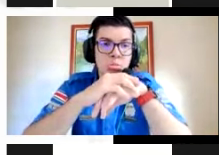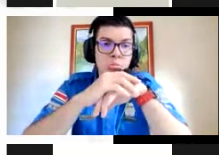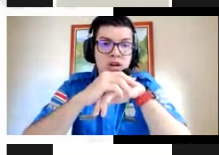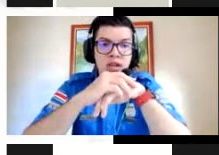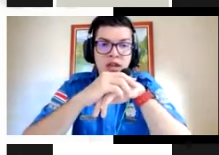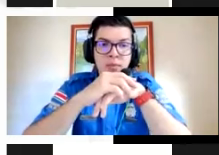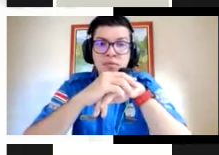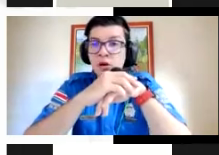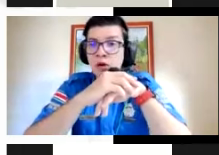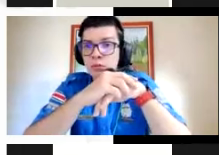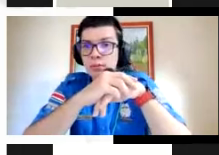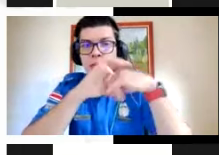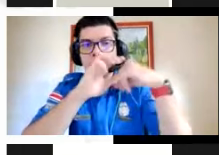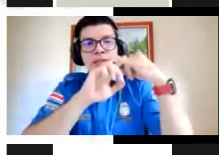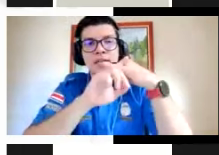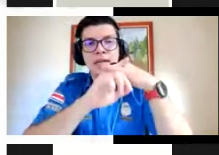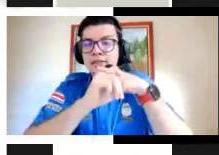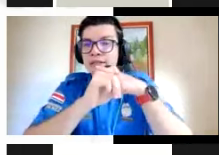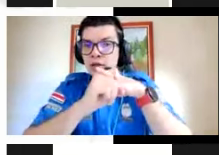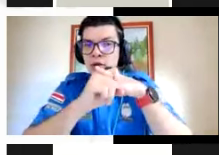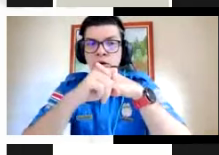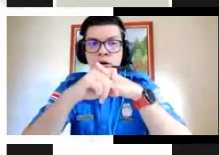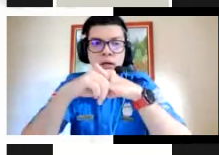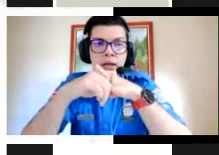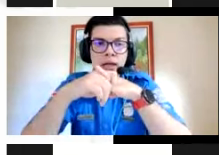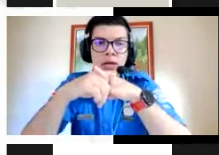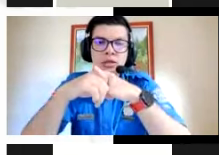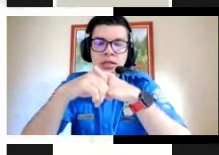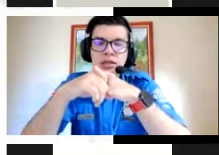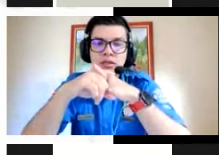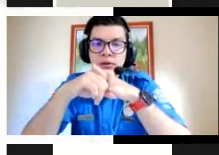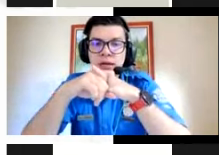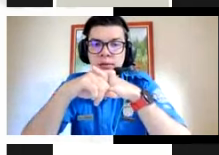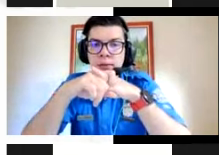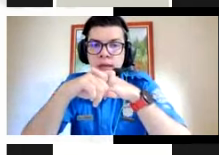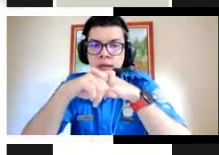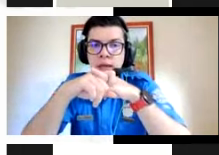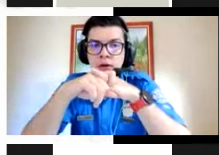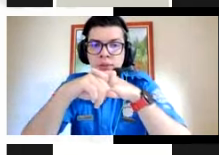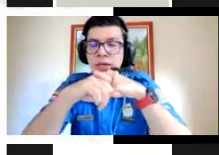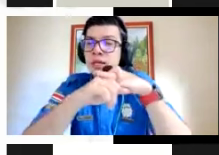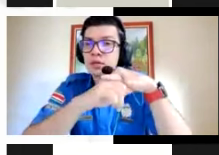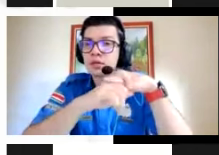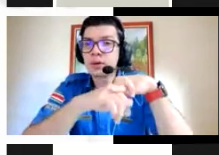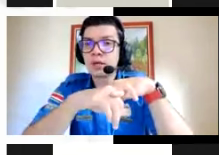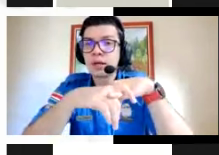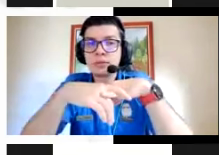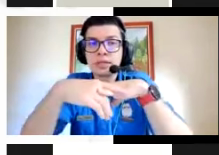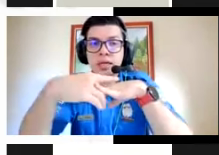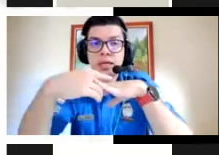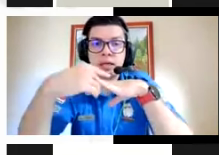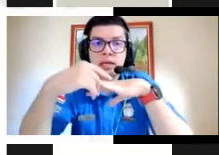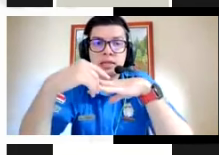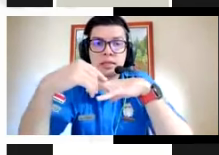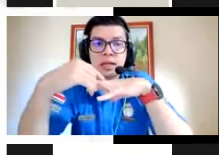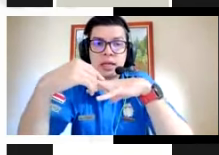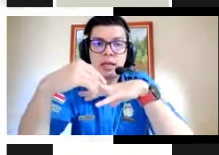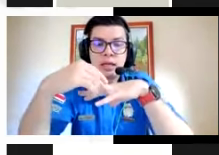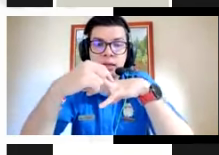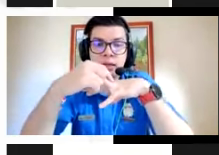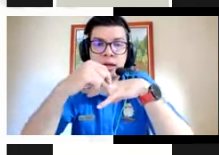instalación relativamente mejor. Está al exterior, los cilindros se ven golpeaditos, pero digamos que